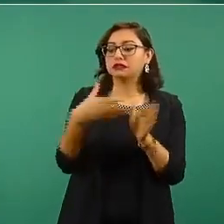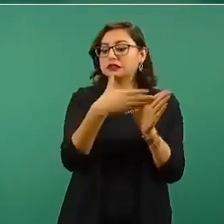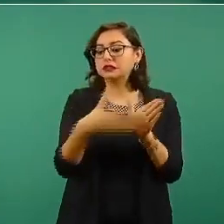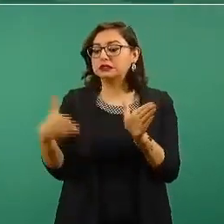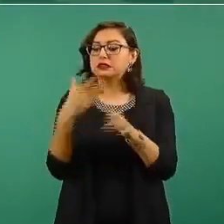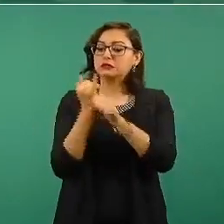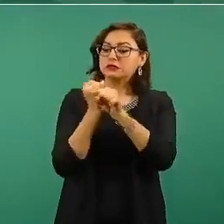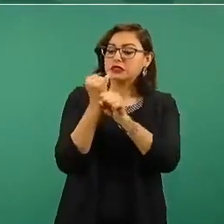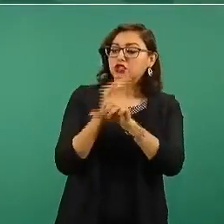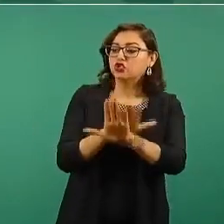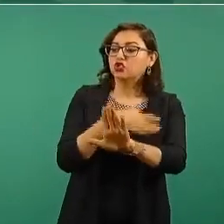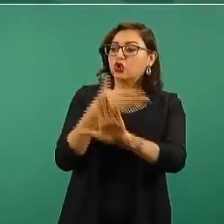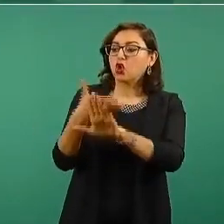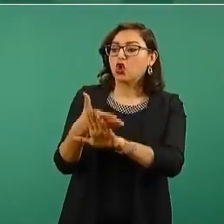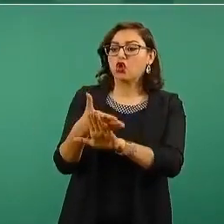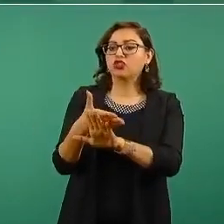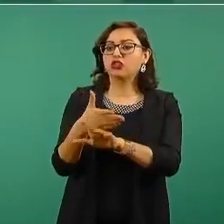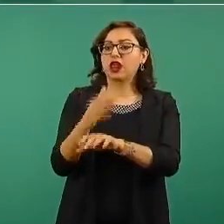que hizo,